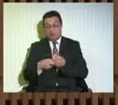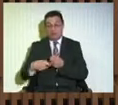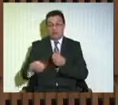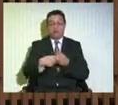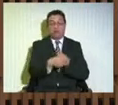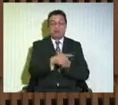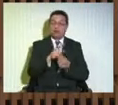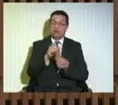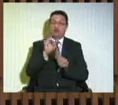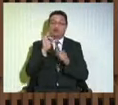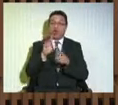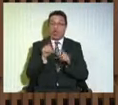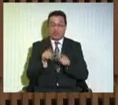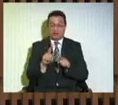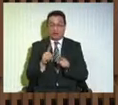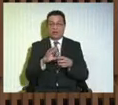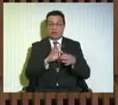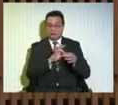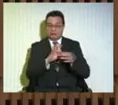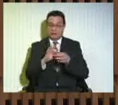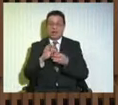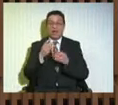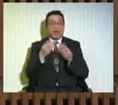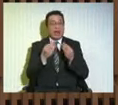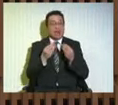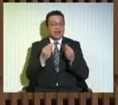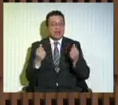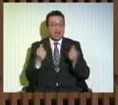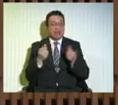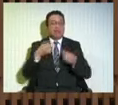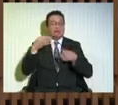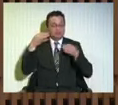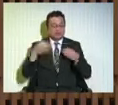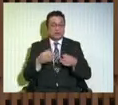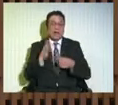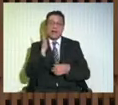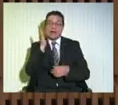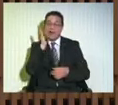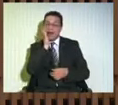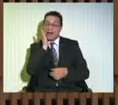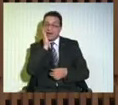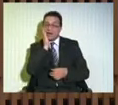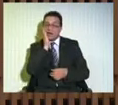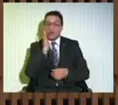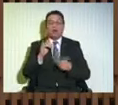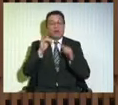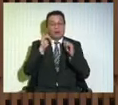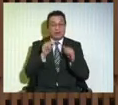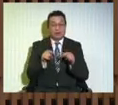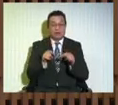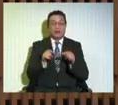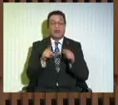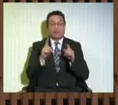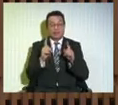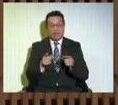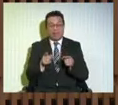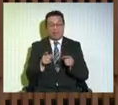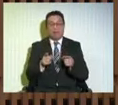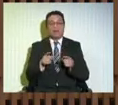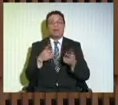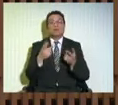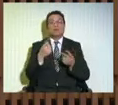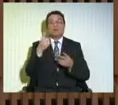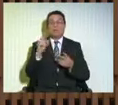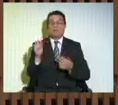entregar las cosas. Las cosas tienen que ser hechas con calidad, tienen que ser hechas con cariño, tienen que estar en